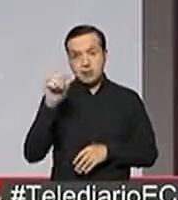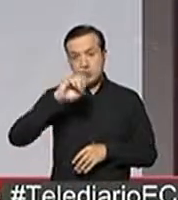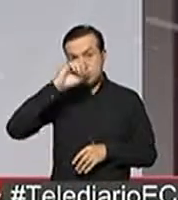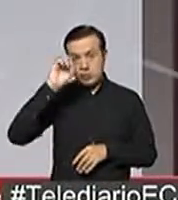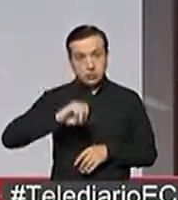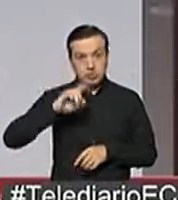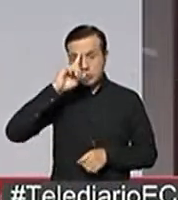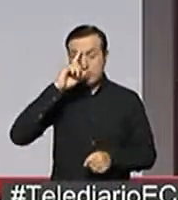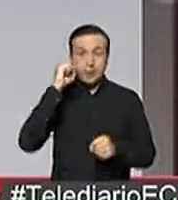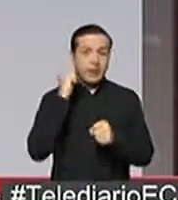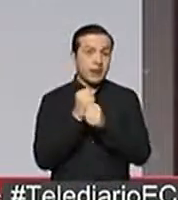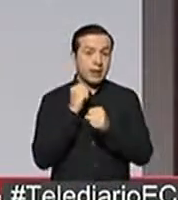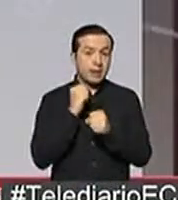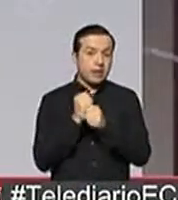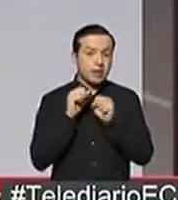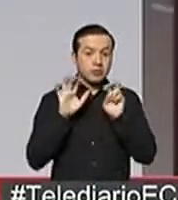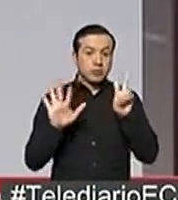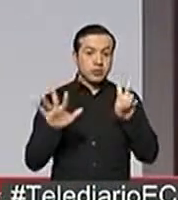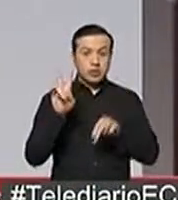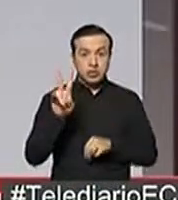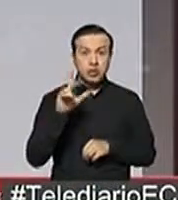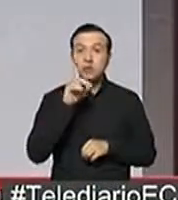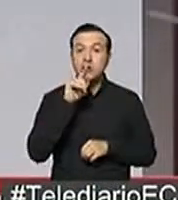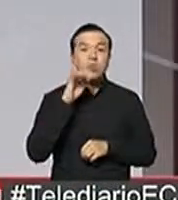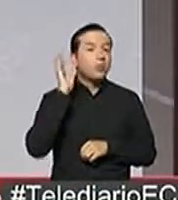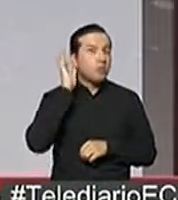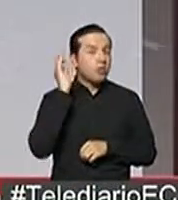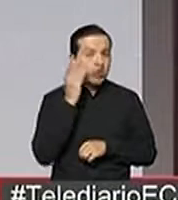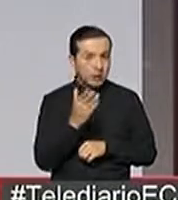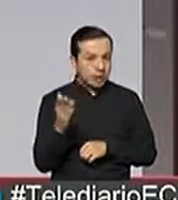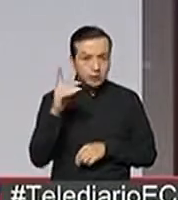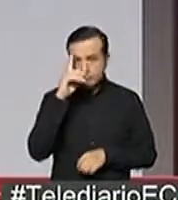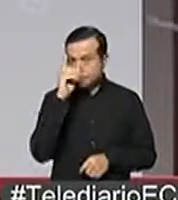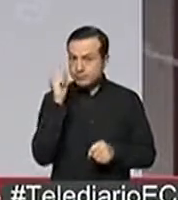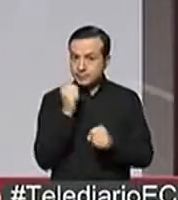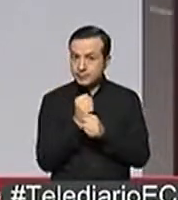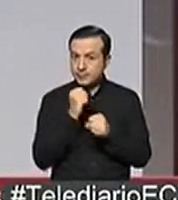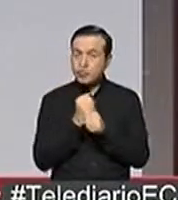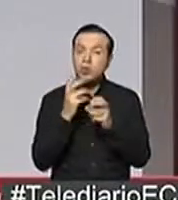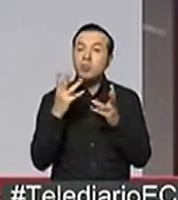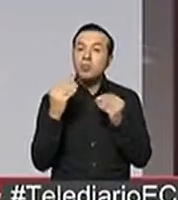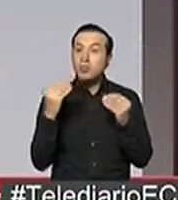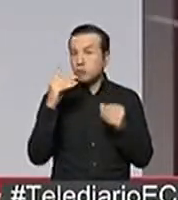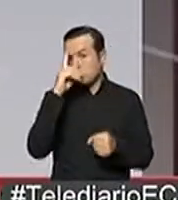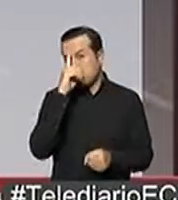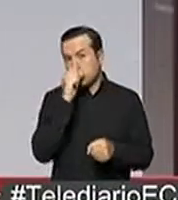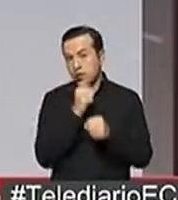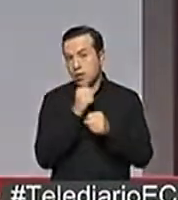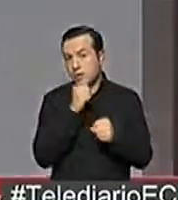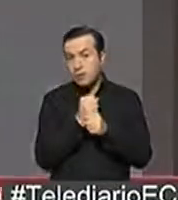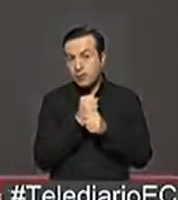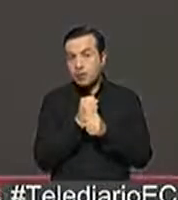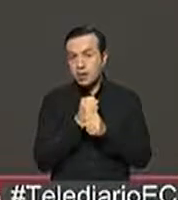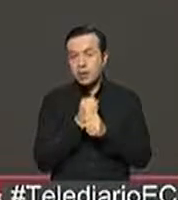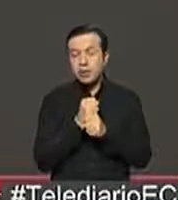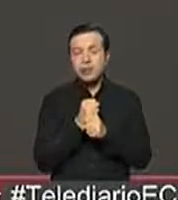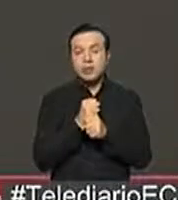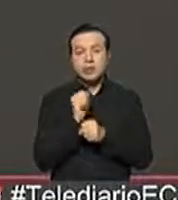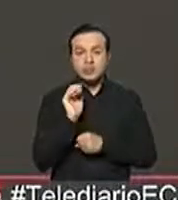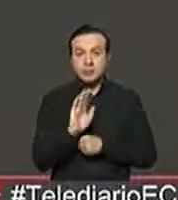empleos que genera el sector, el 72% lo ocupan las mujeres. No obstante, en su mayoría trabajan en el sector informal.